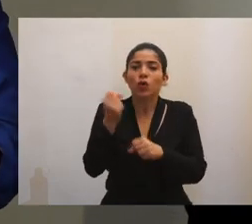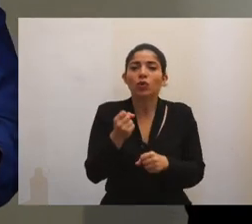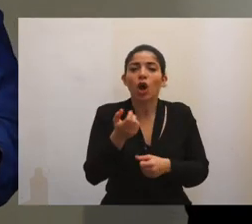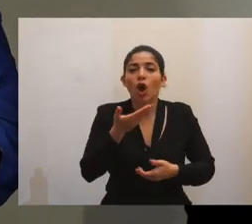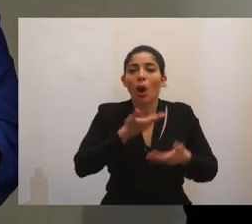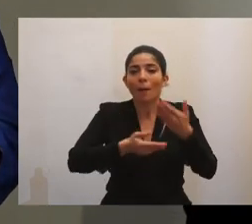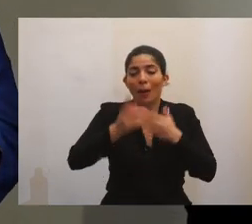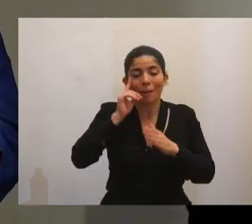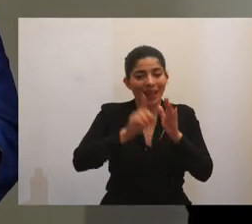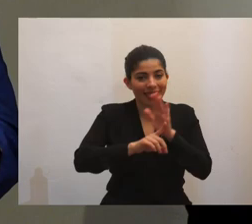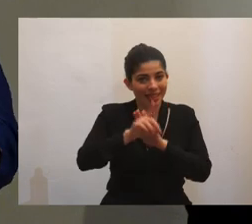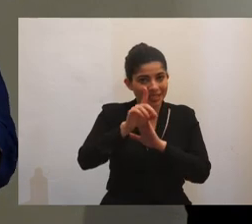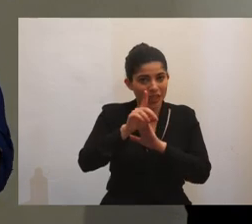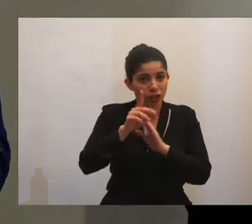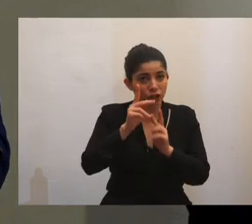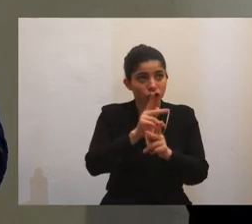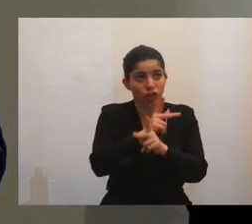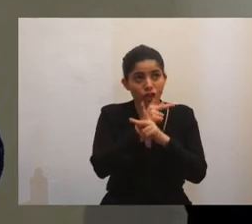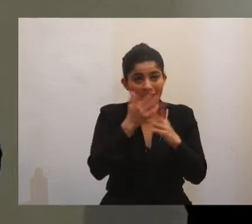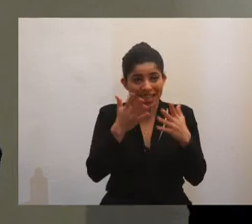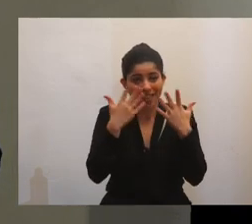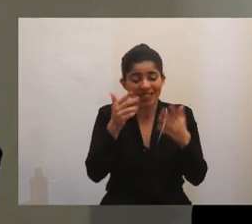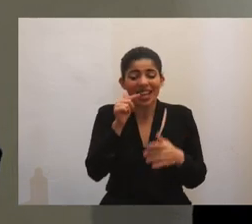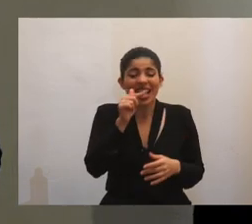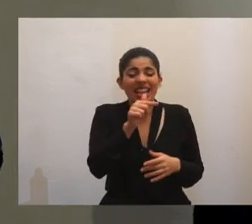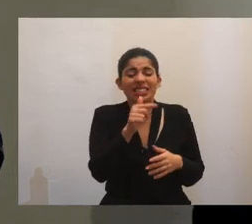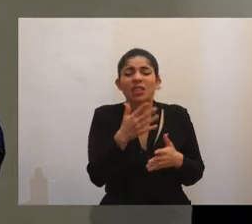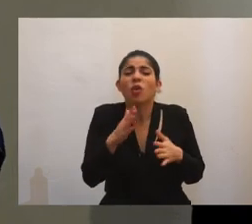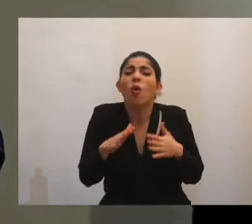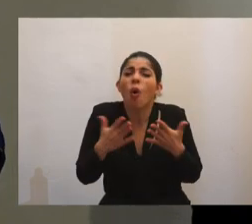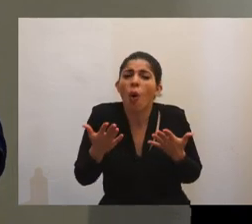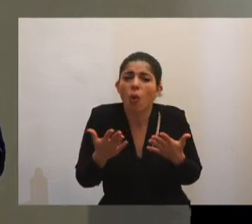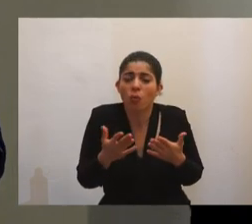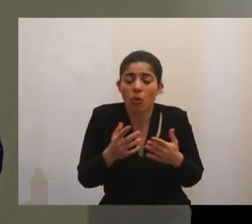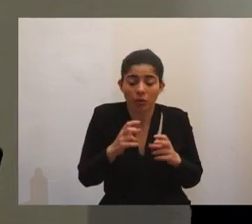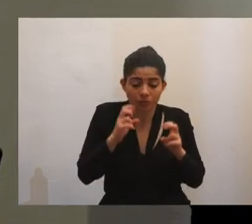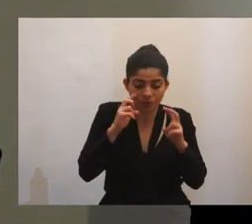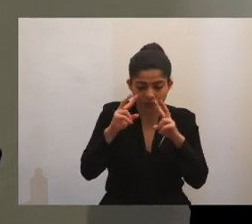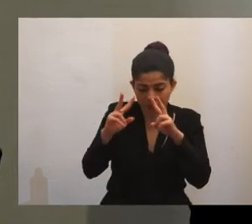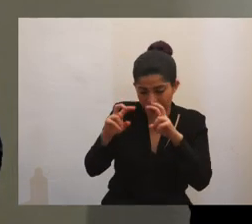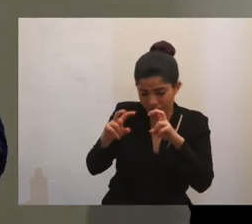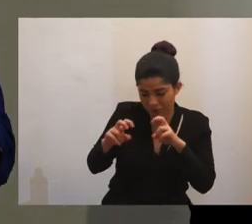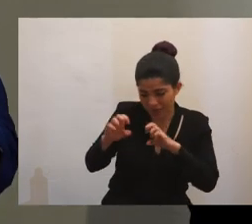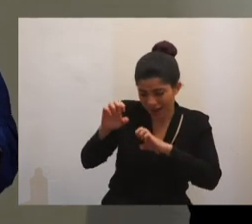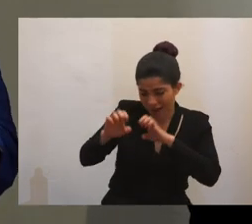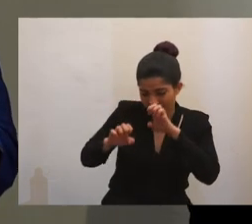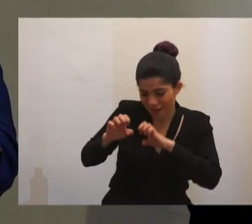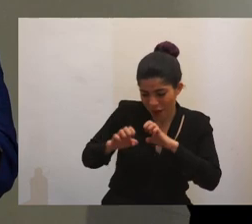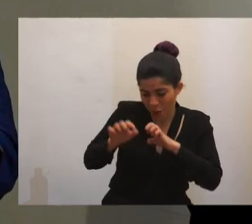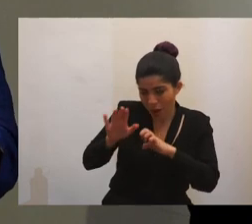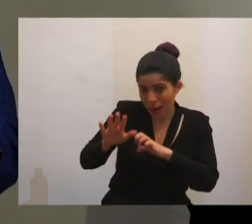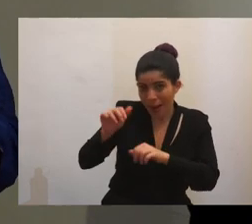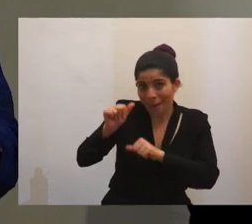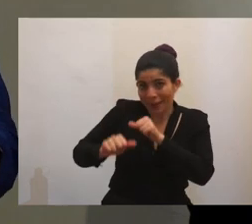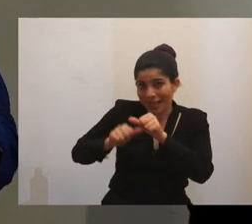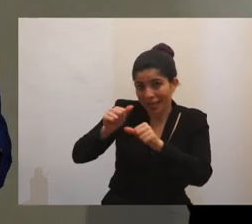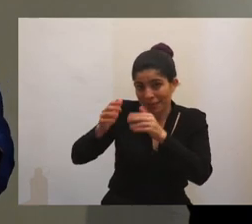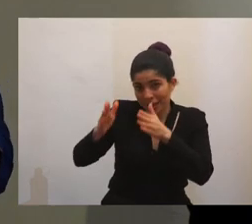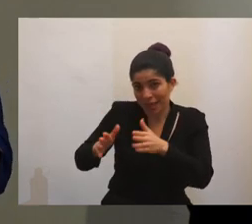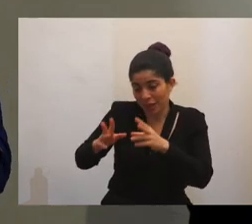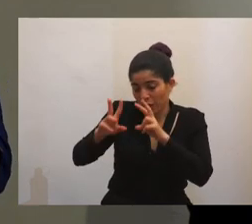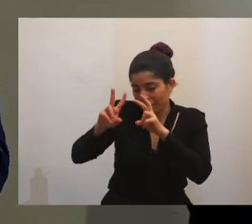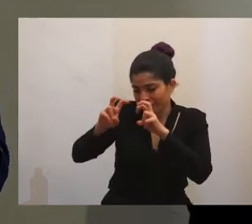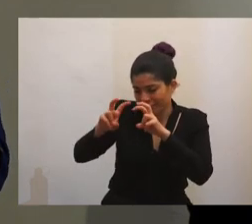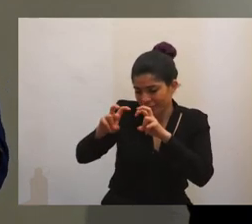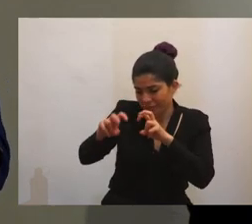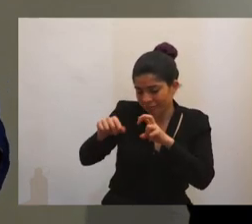el Desarrollo Sostenible. Lo que hacemos es, a partir de la calificación que se haga del emprendimiento basado